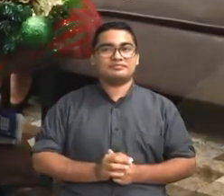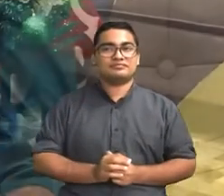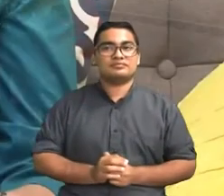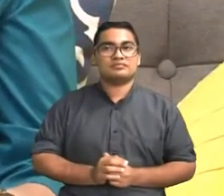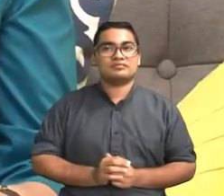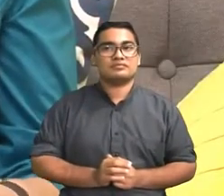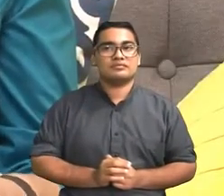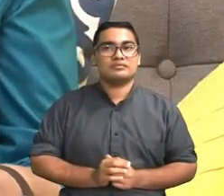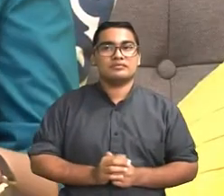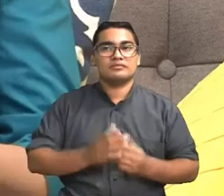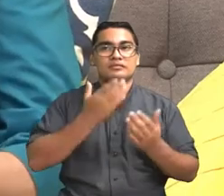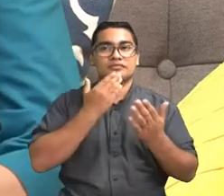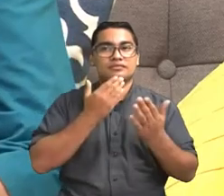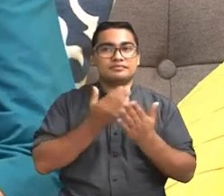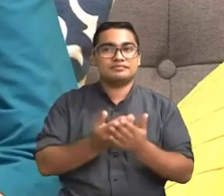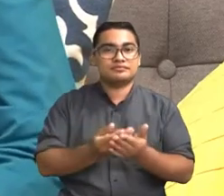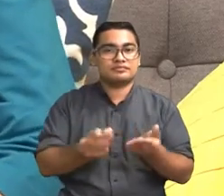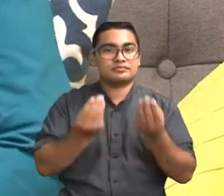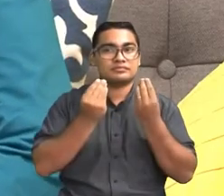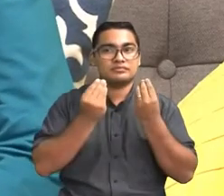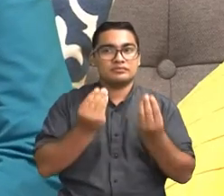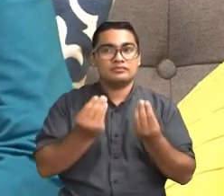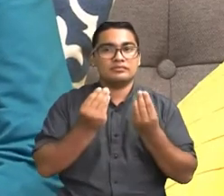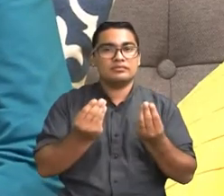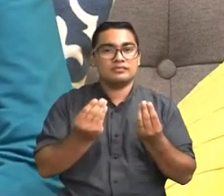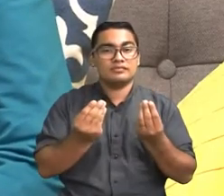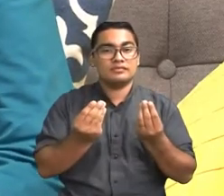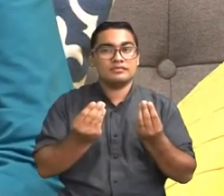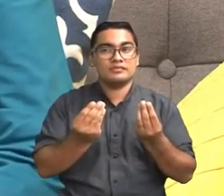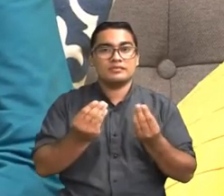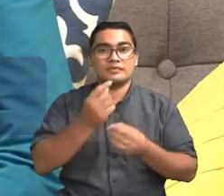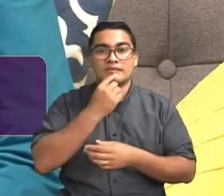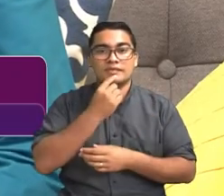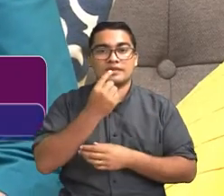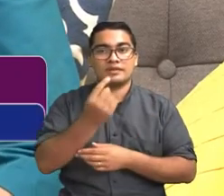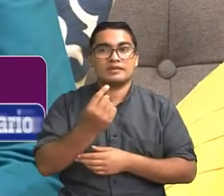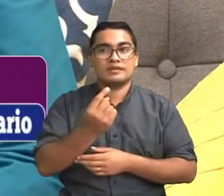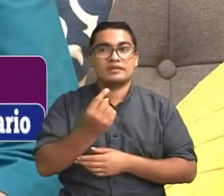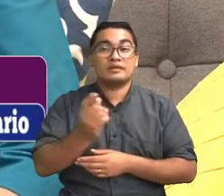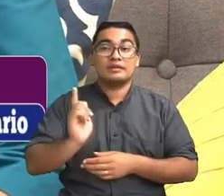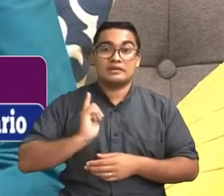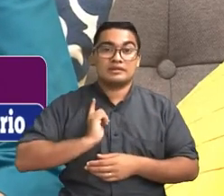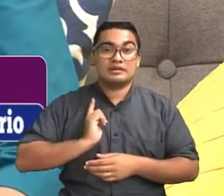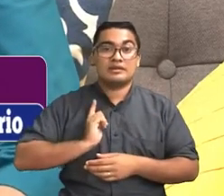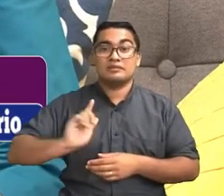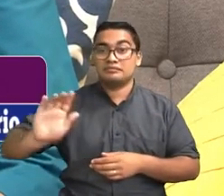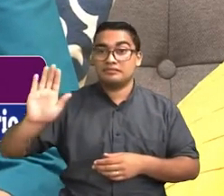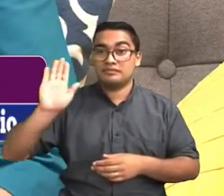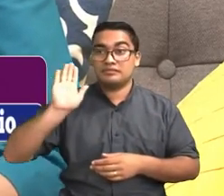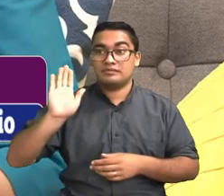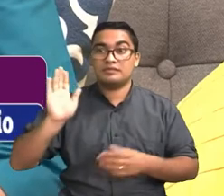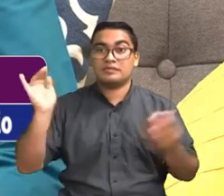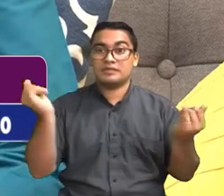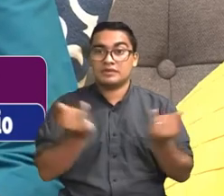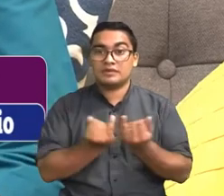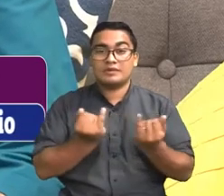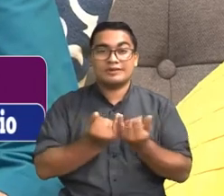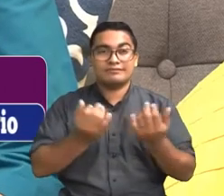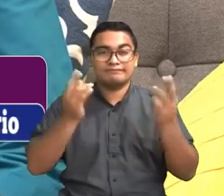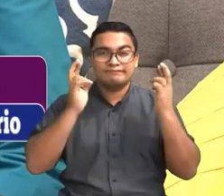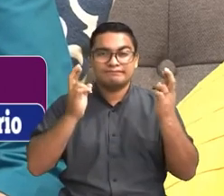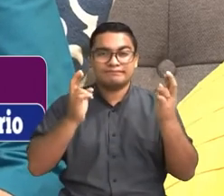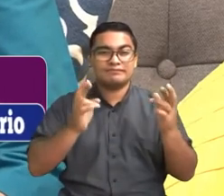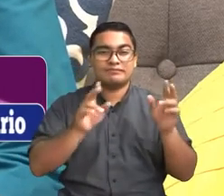Bueno, agradecer el espacio, ¿verdad? Y compartir que tenemos un enorme compromiso, tenemos un enorme desafío las